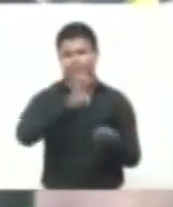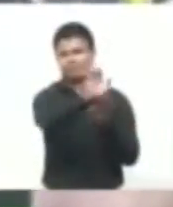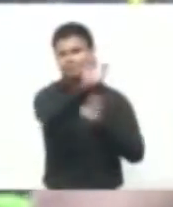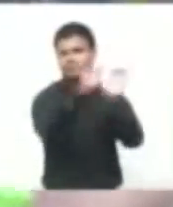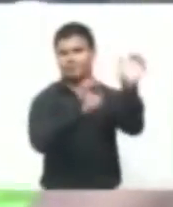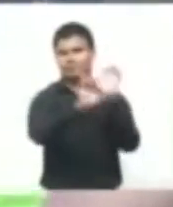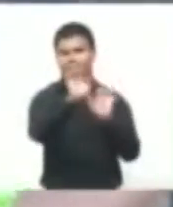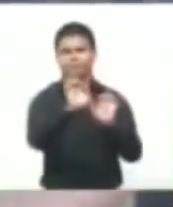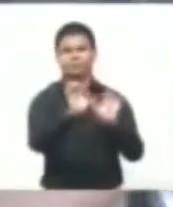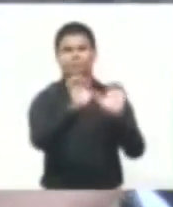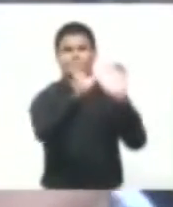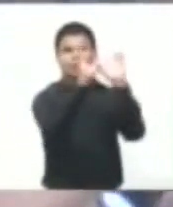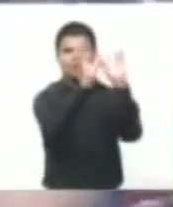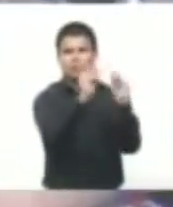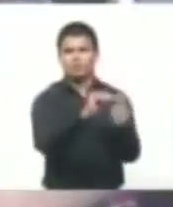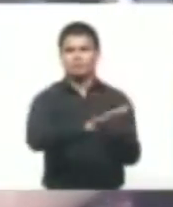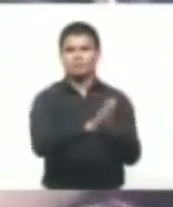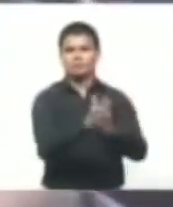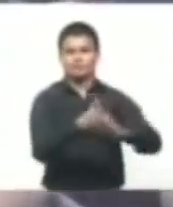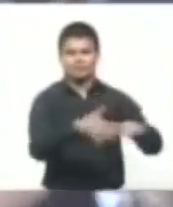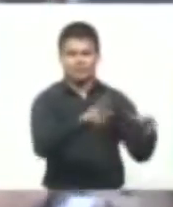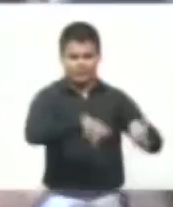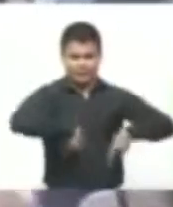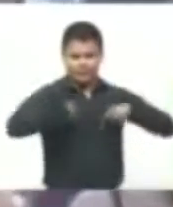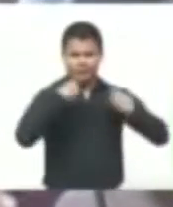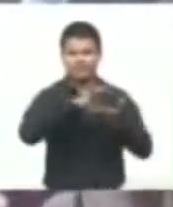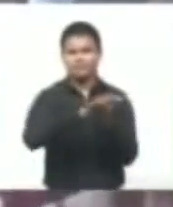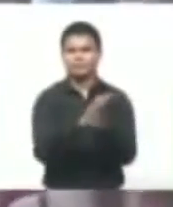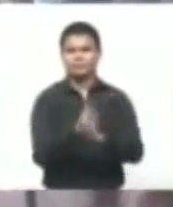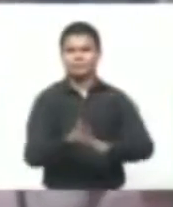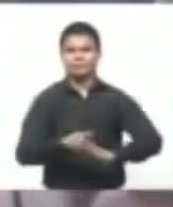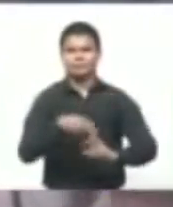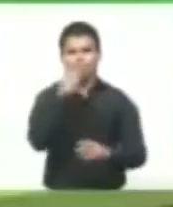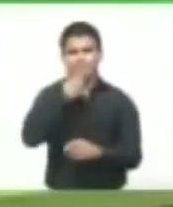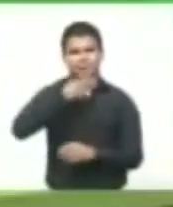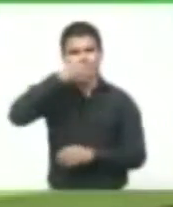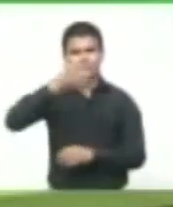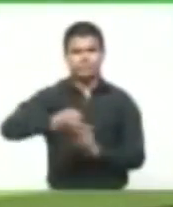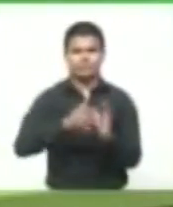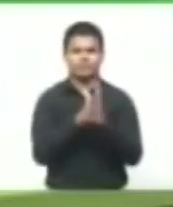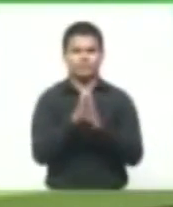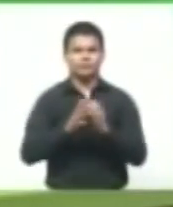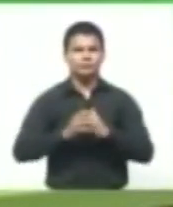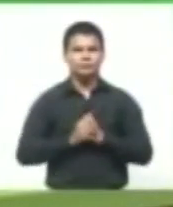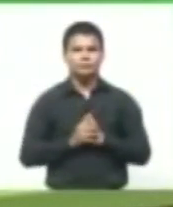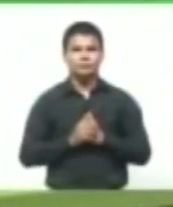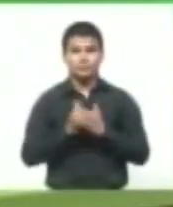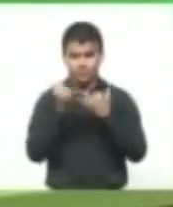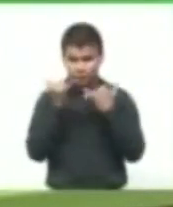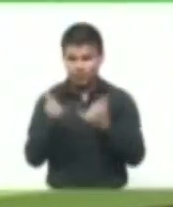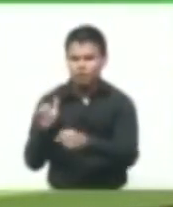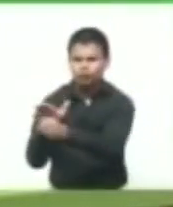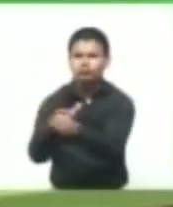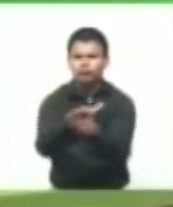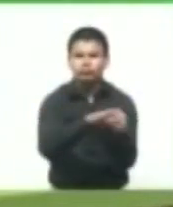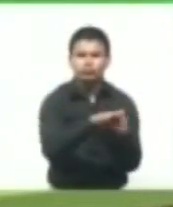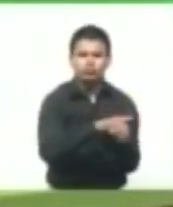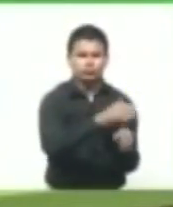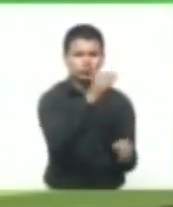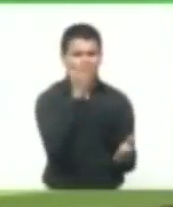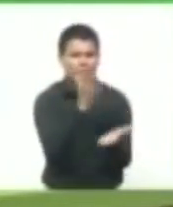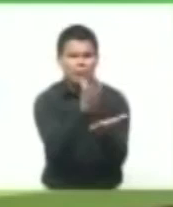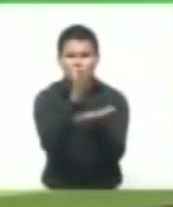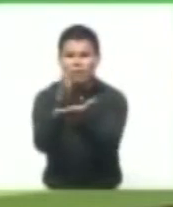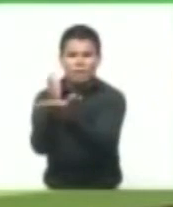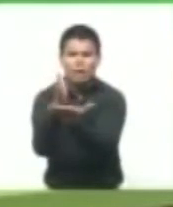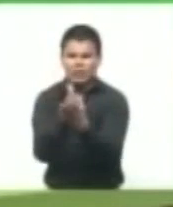muchos colombianos. Pilar Bustamante, Las Noticias, un compromiso con la verdad. Y los abusos sexuales a menores aumentaron en Colombia. Las